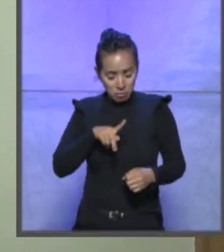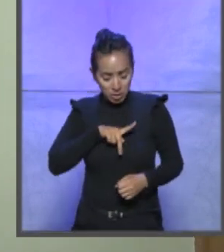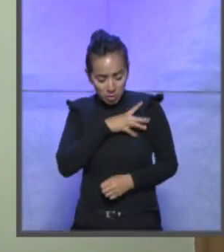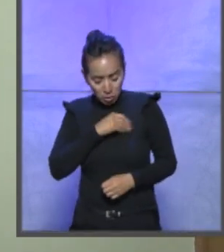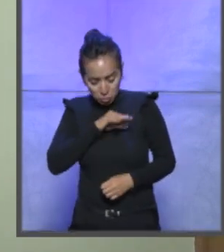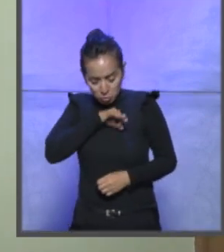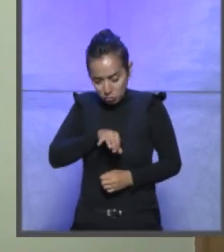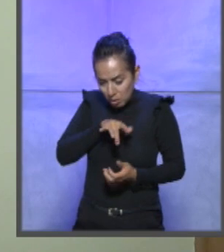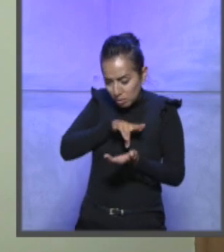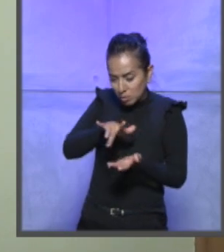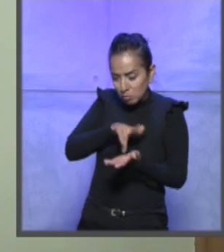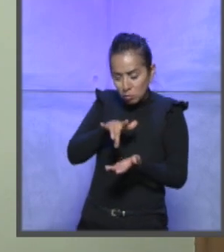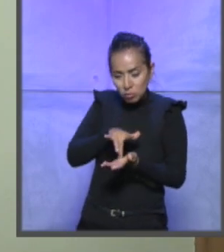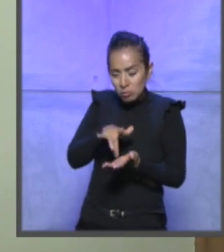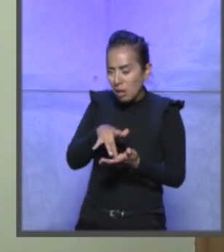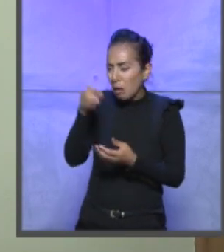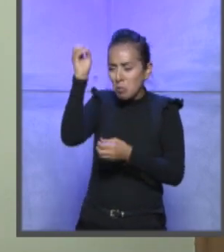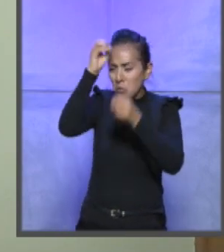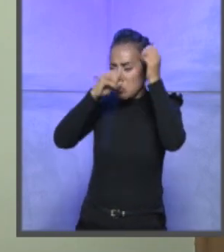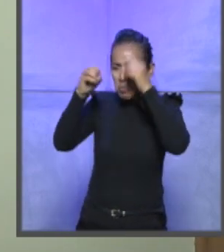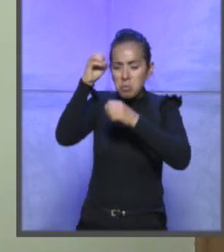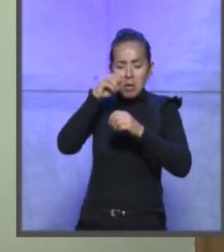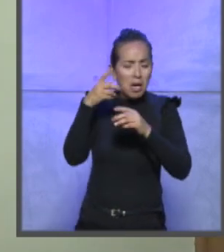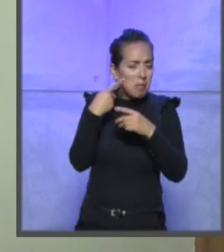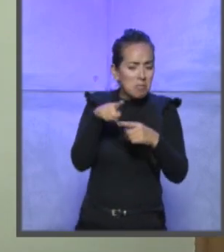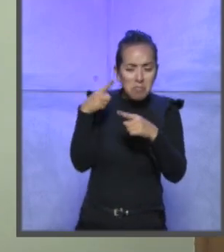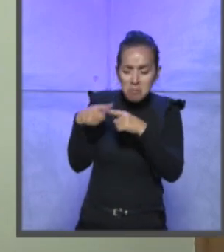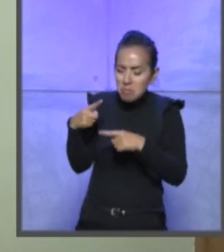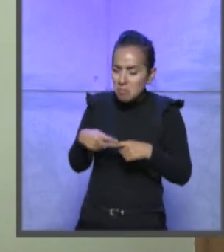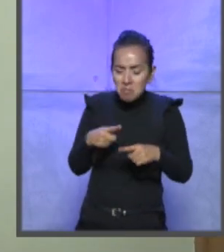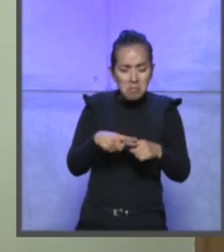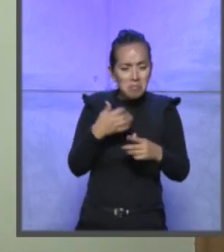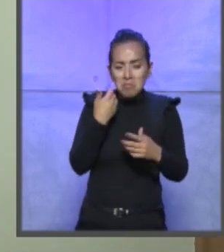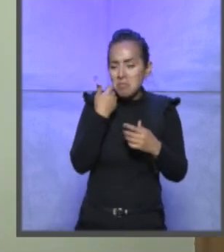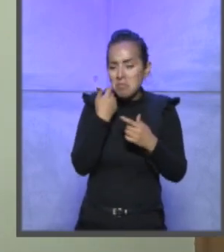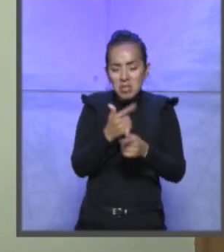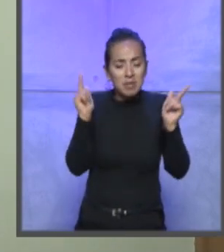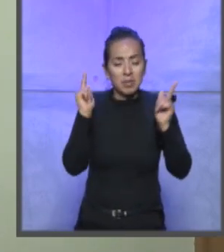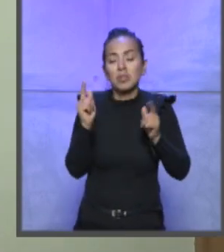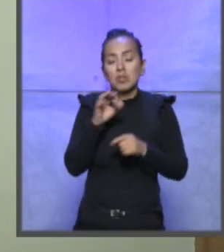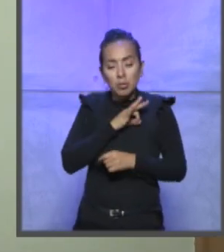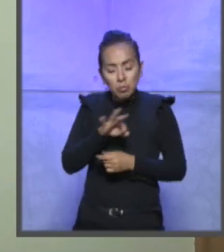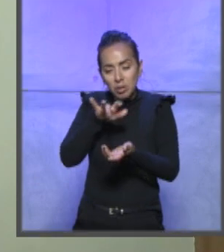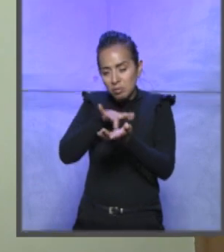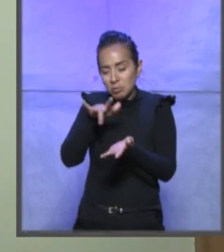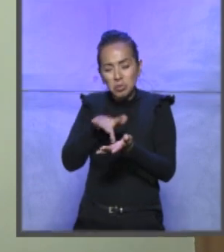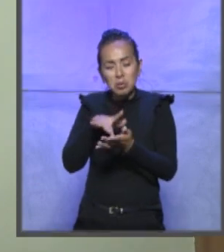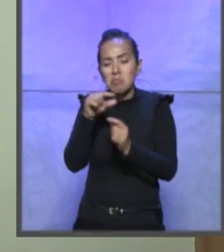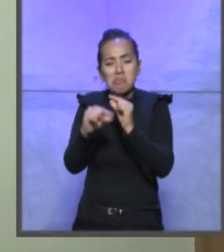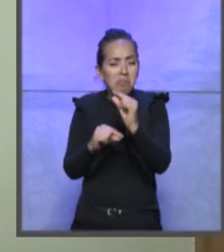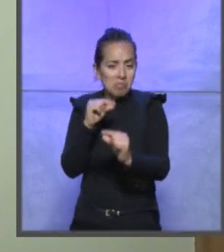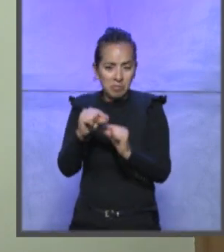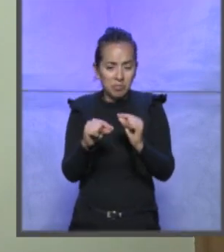ellos contribuir con lo que ellos quieran y en la trinchera que ellos quieran desarrollarse y poder contribuir con un granito